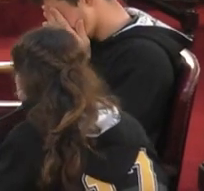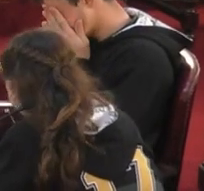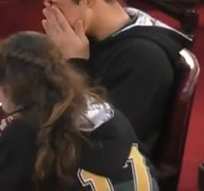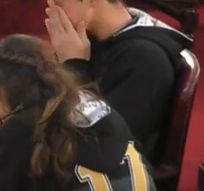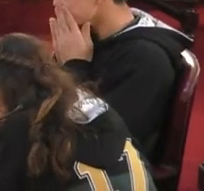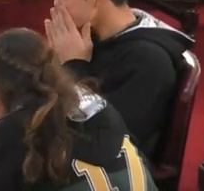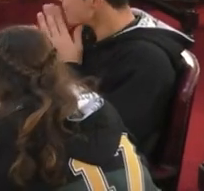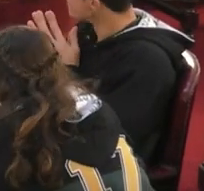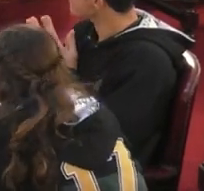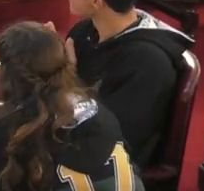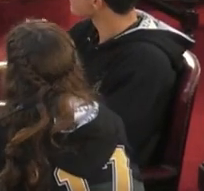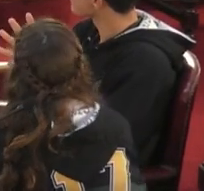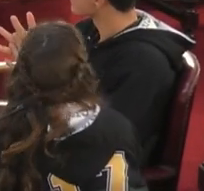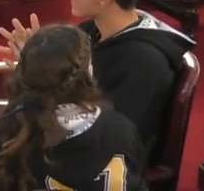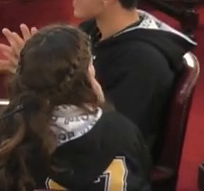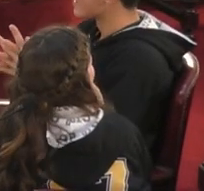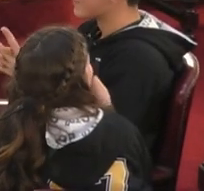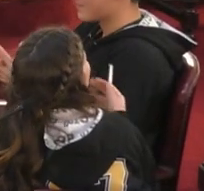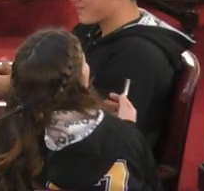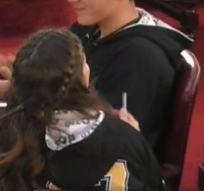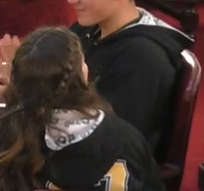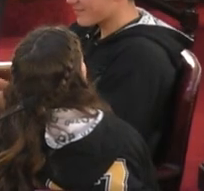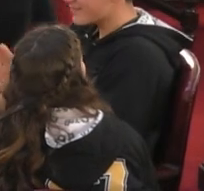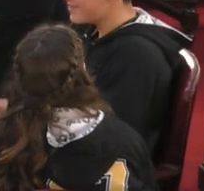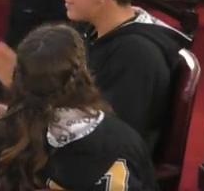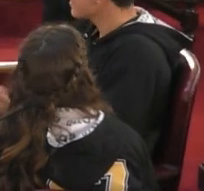Diputado Mateo Mogni.